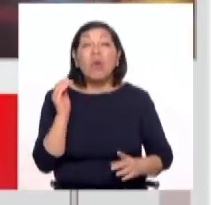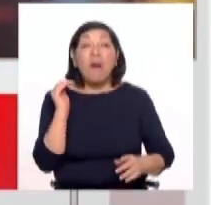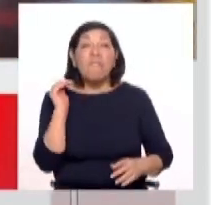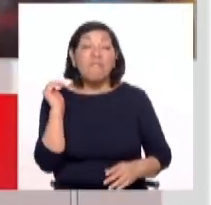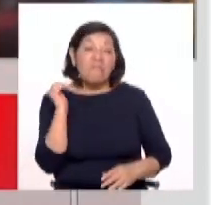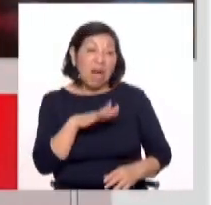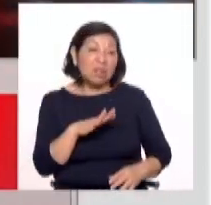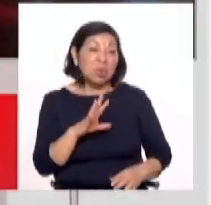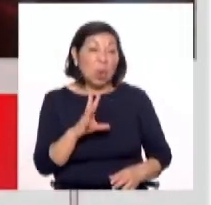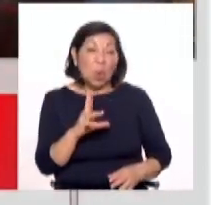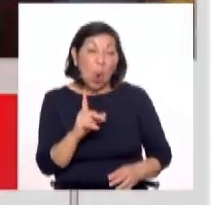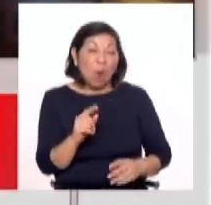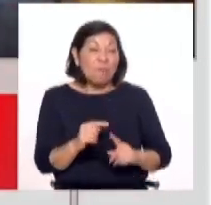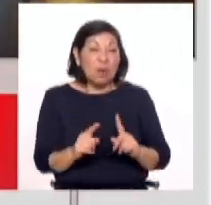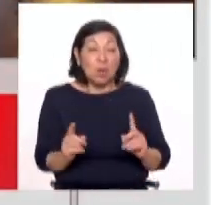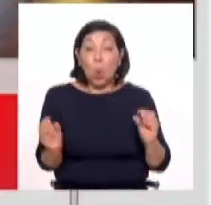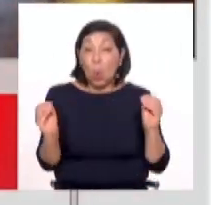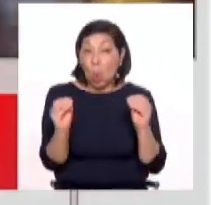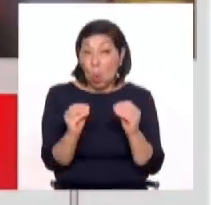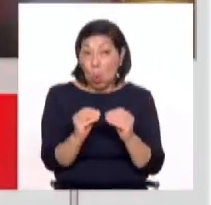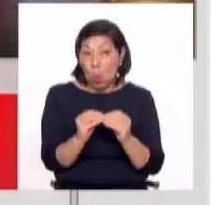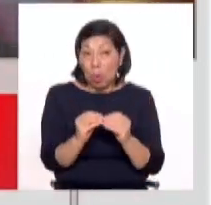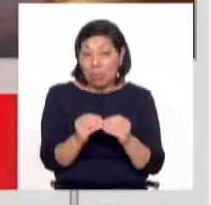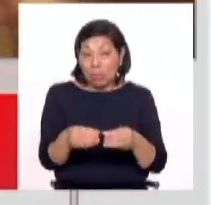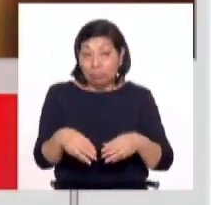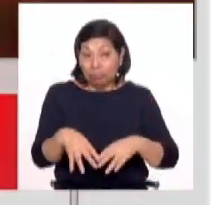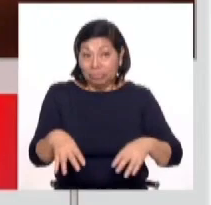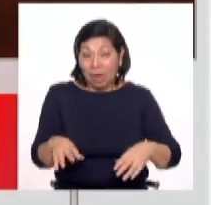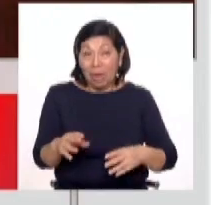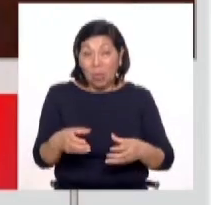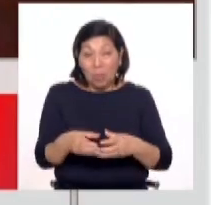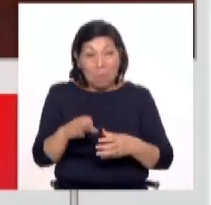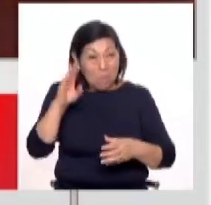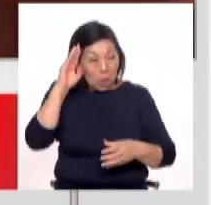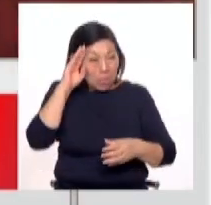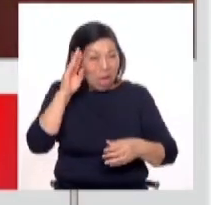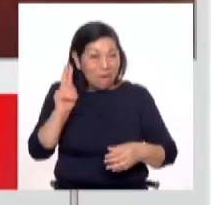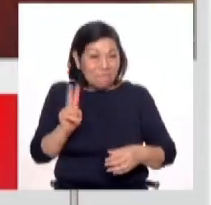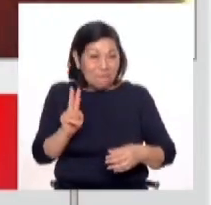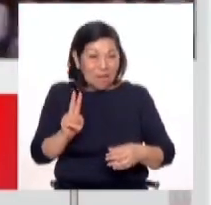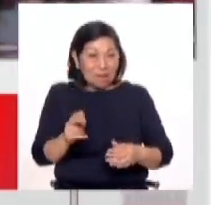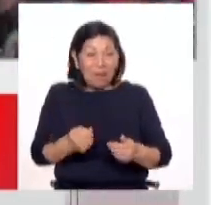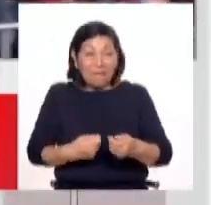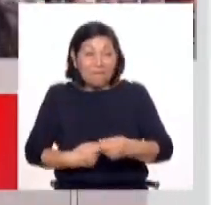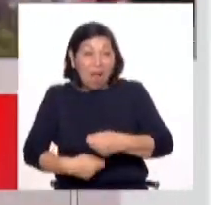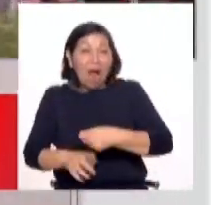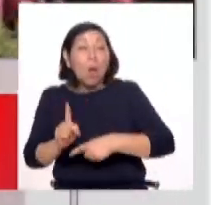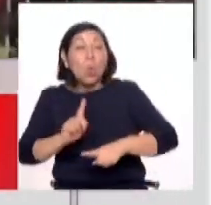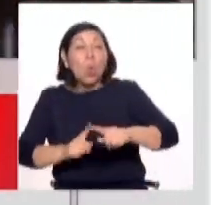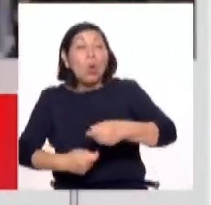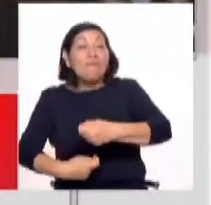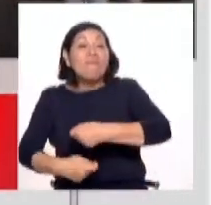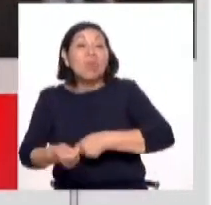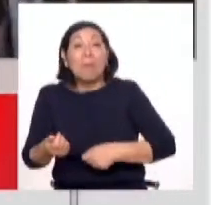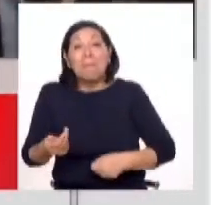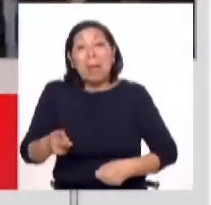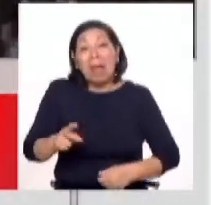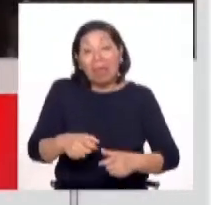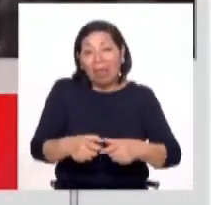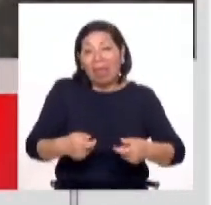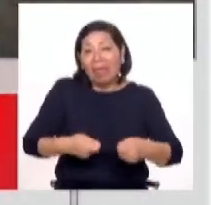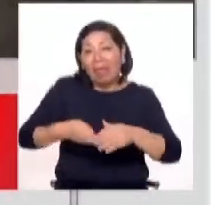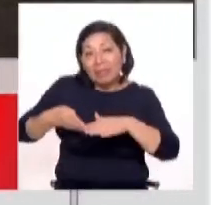para trabajar juntamente con el Escuadrón Verde y las reventas de los tickets que